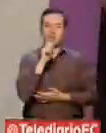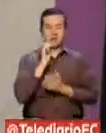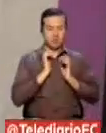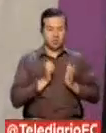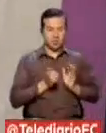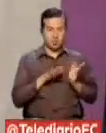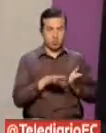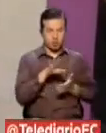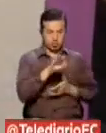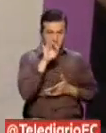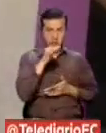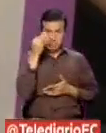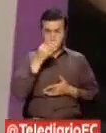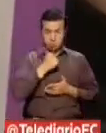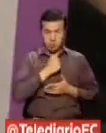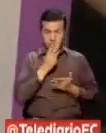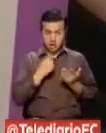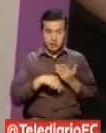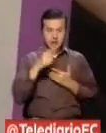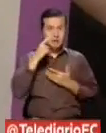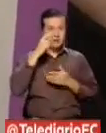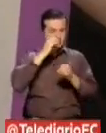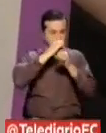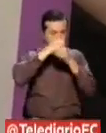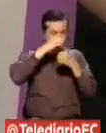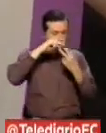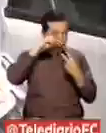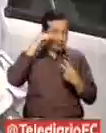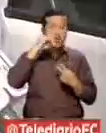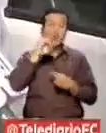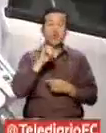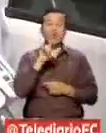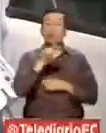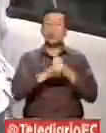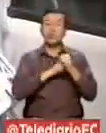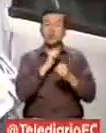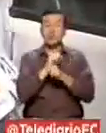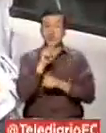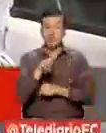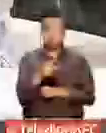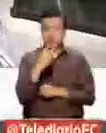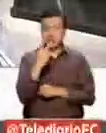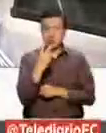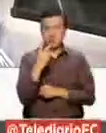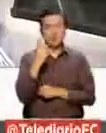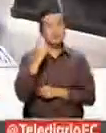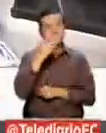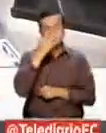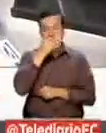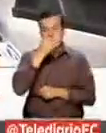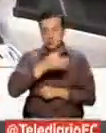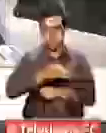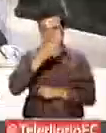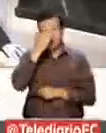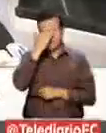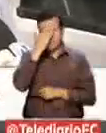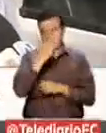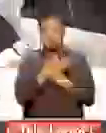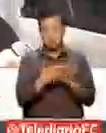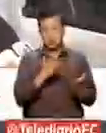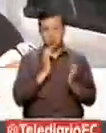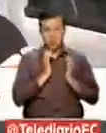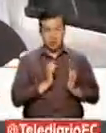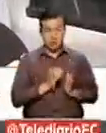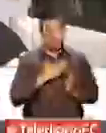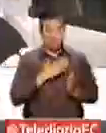encontradas pertenecen a la joven quiteña que desapareció en julio de 2012. Que estoy convencido que eso no corresponde a los restos